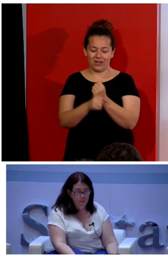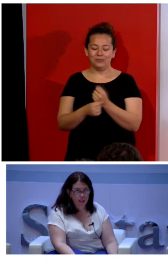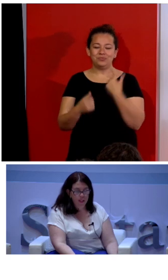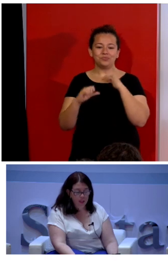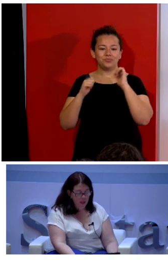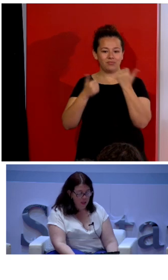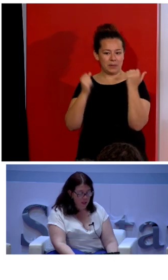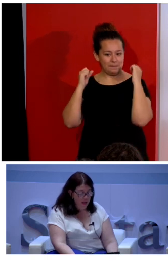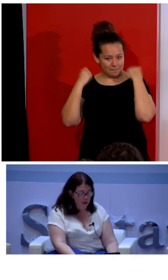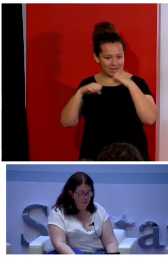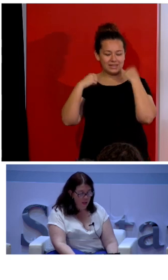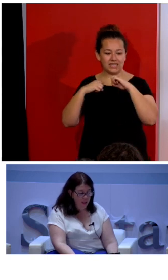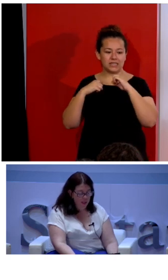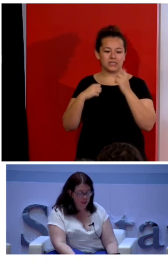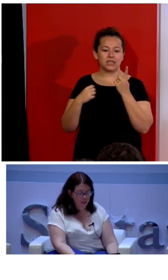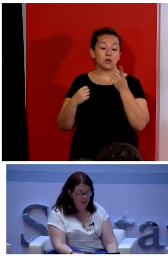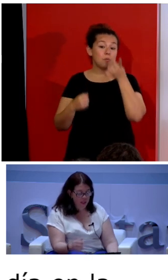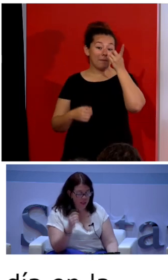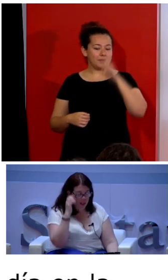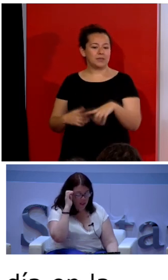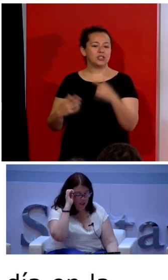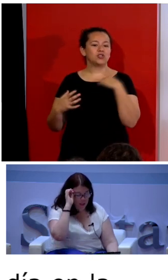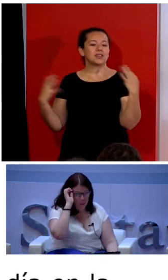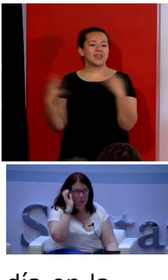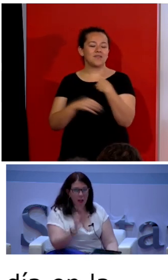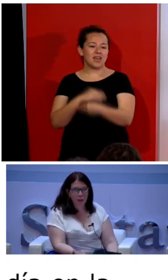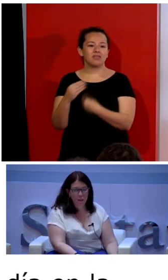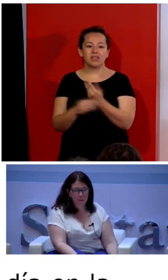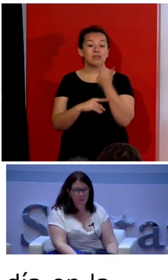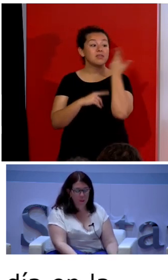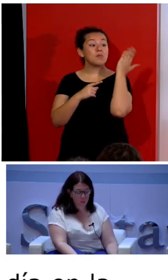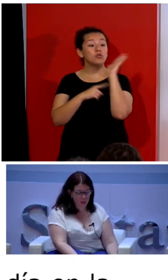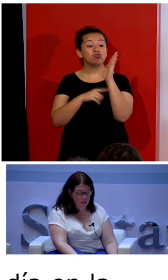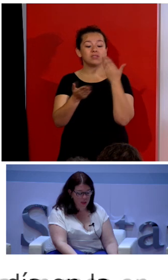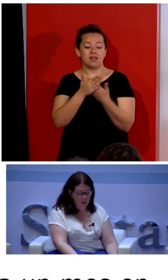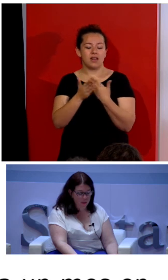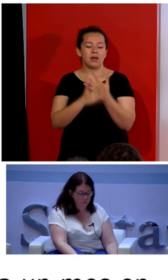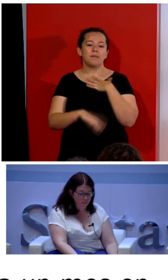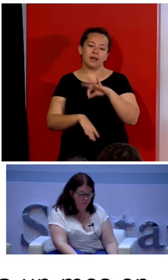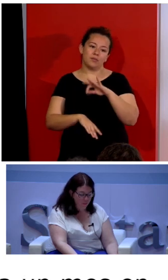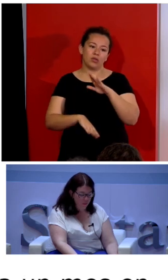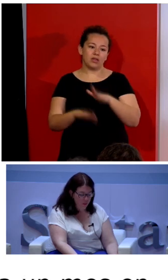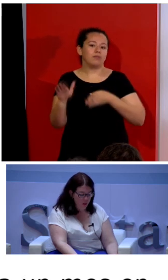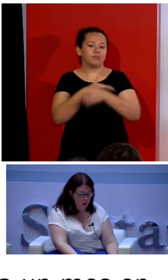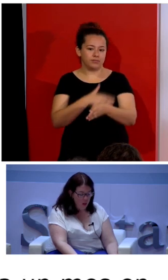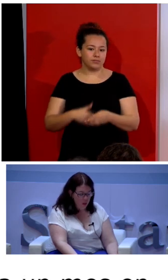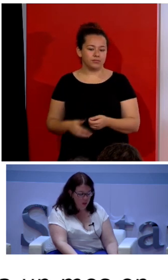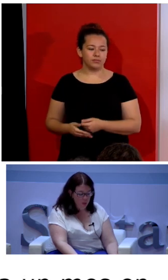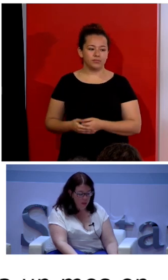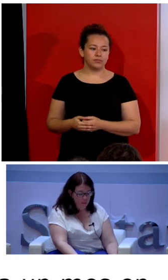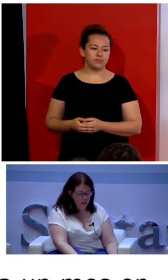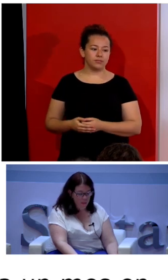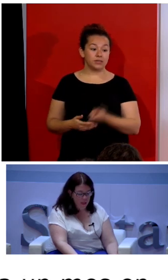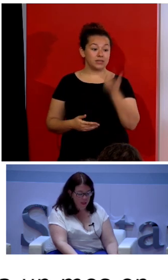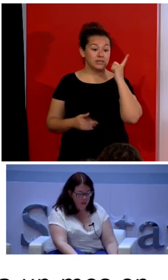Empecé las prácticas y era un mes en el que tenía que hacer y demostrar para poder entrar ahí. Cuando